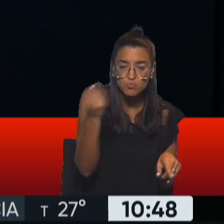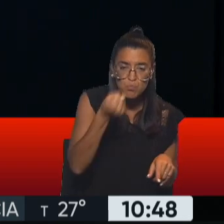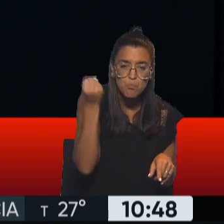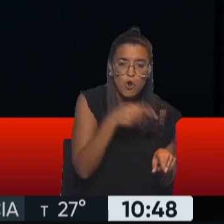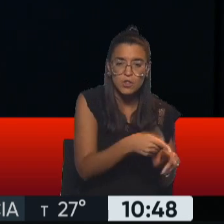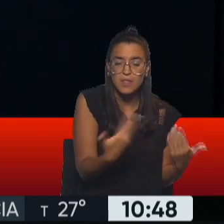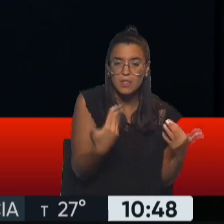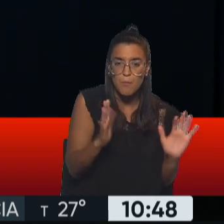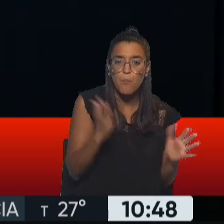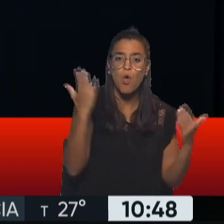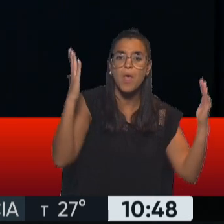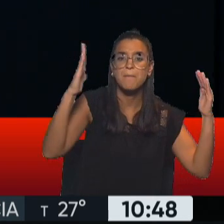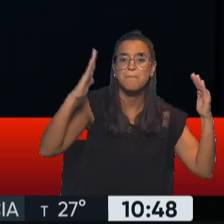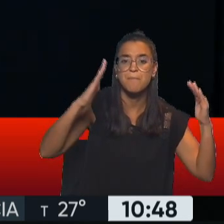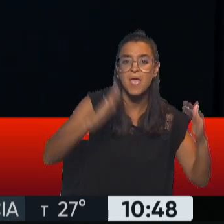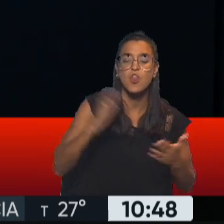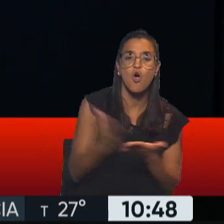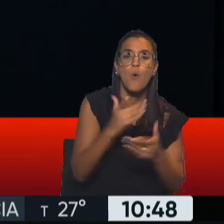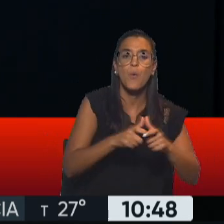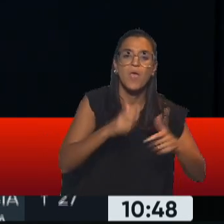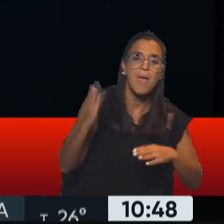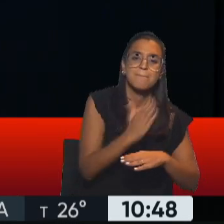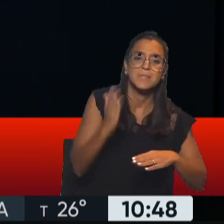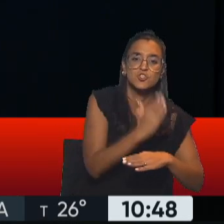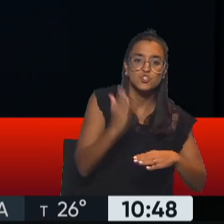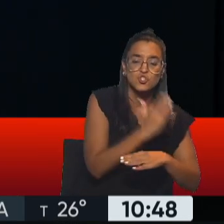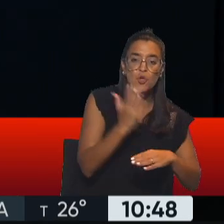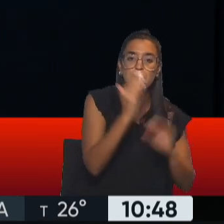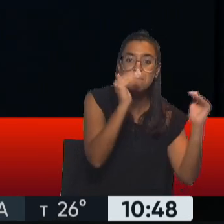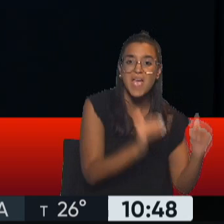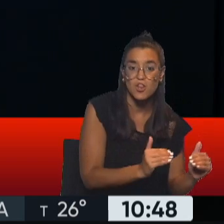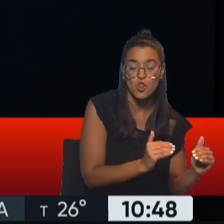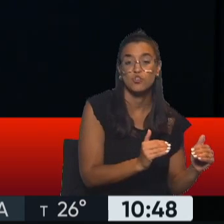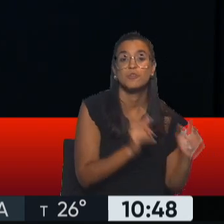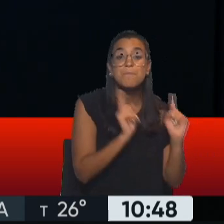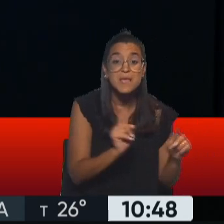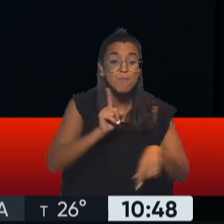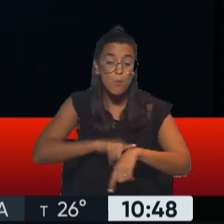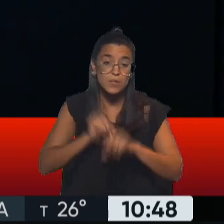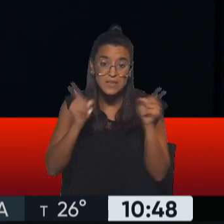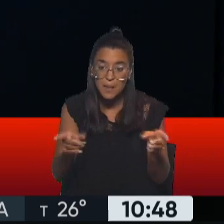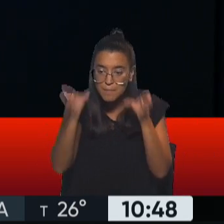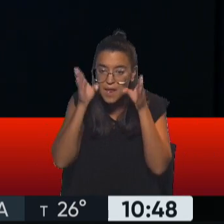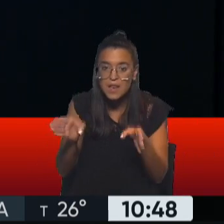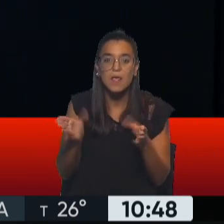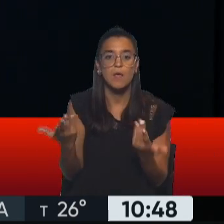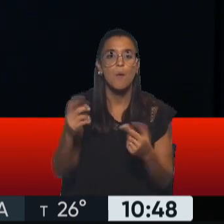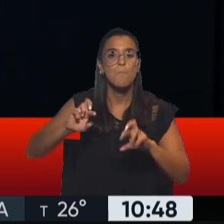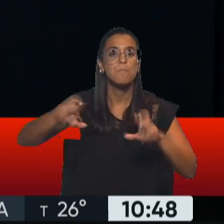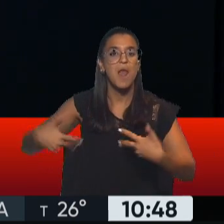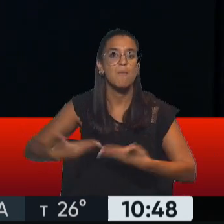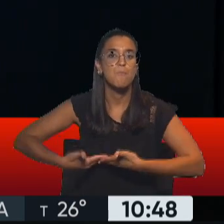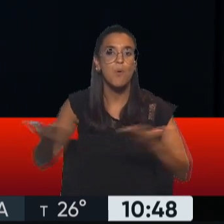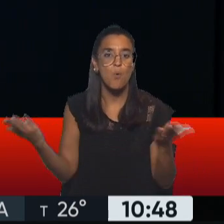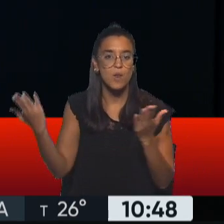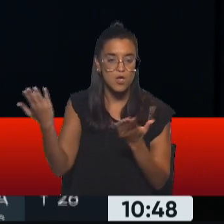importante para poder ir reduciendo la emisión monetaria al mismo tiempo que se atendían las necesidades de políticas